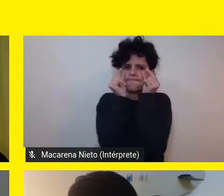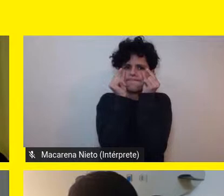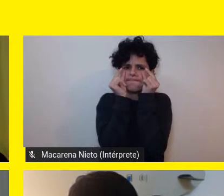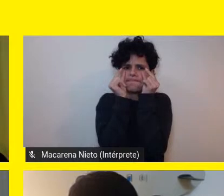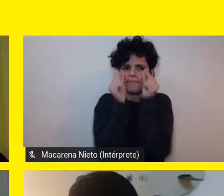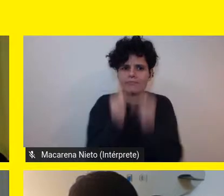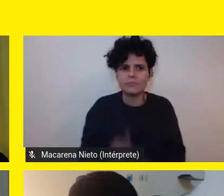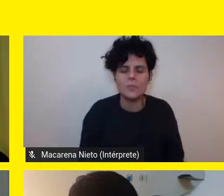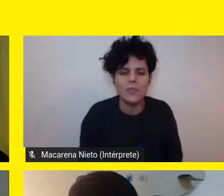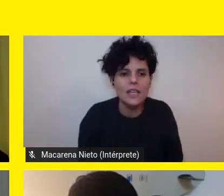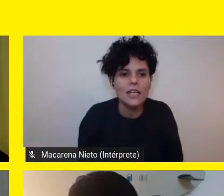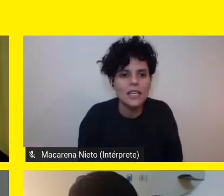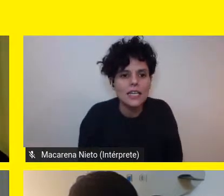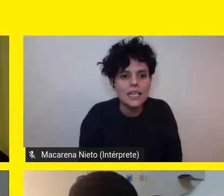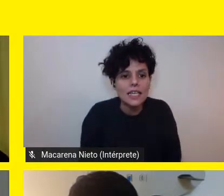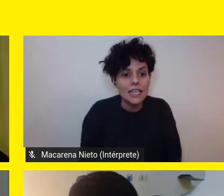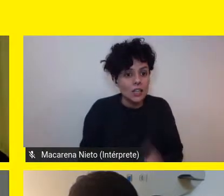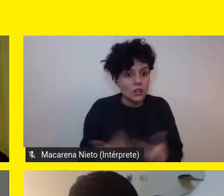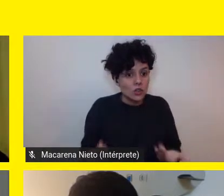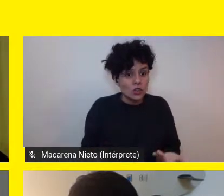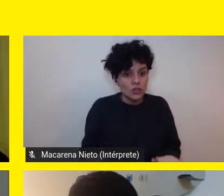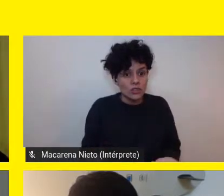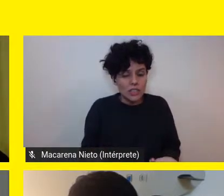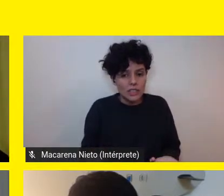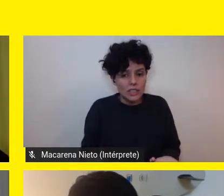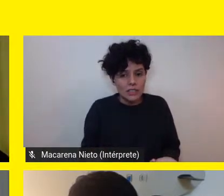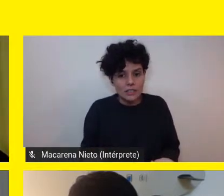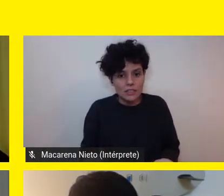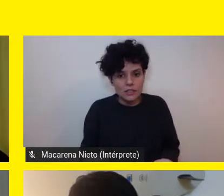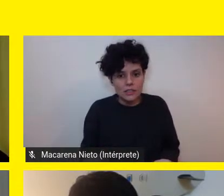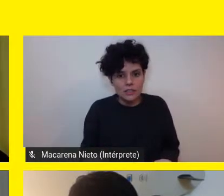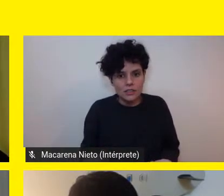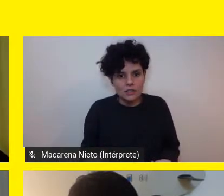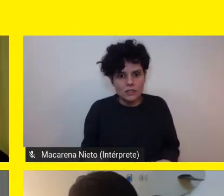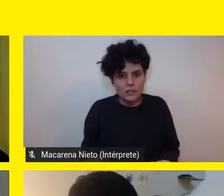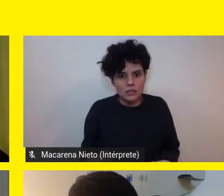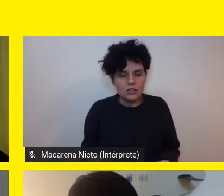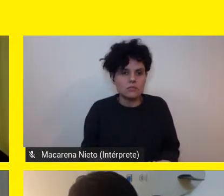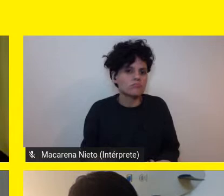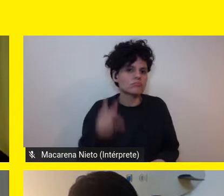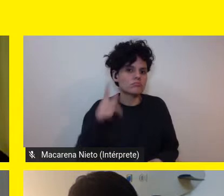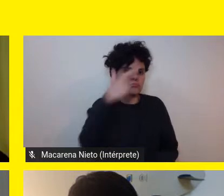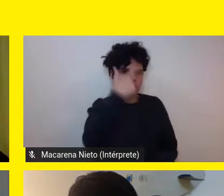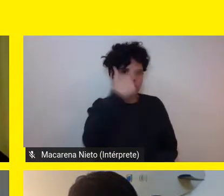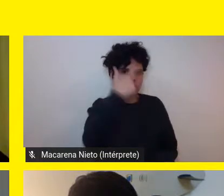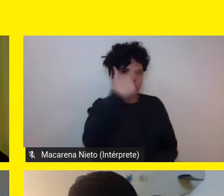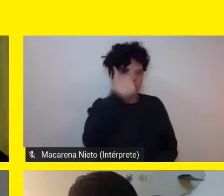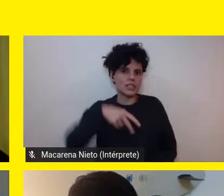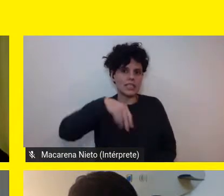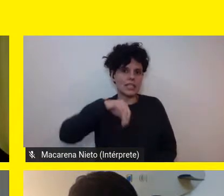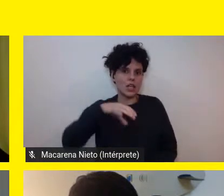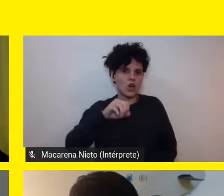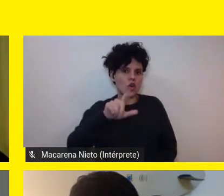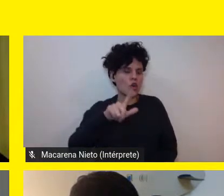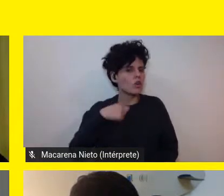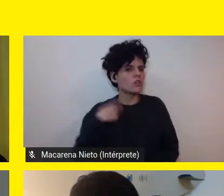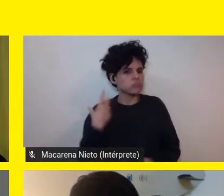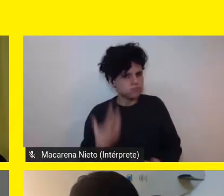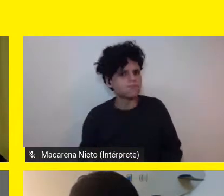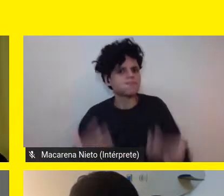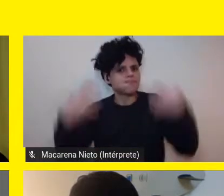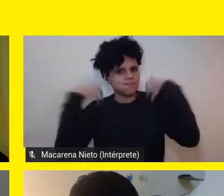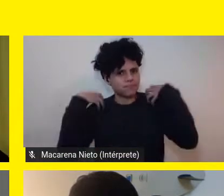Así que desde entonces Nicole se ha convertido en vocera de los derechos humanos, es